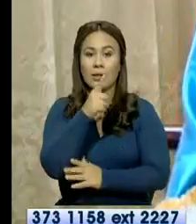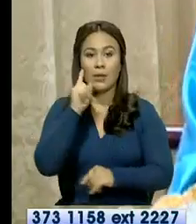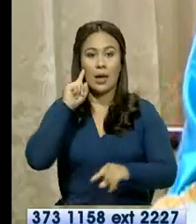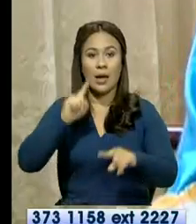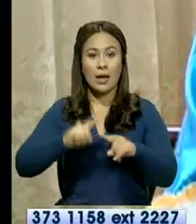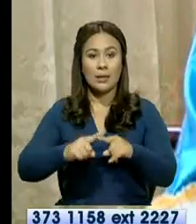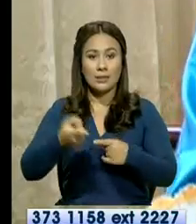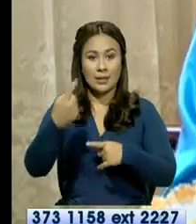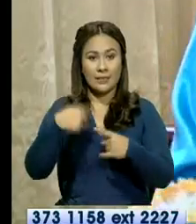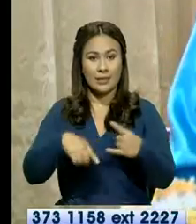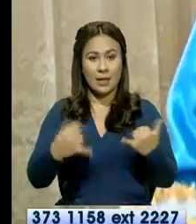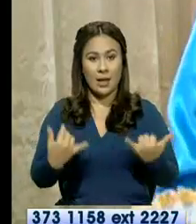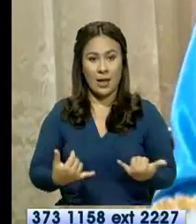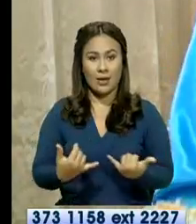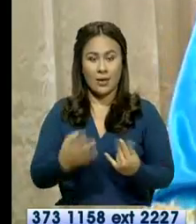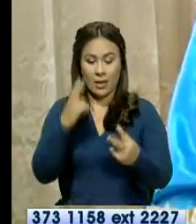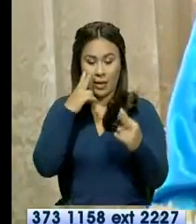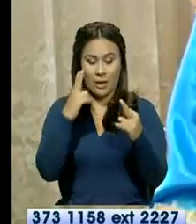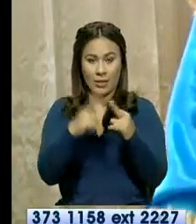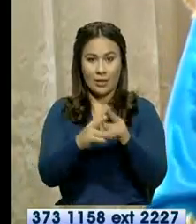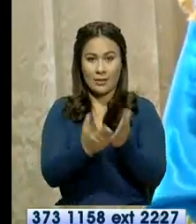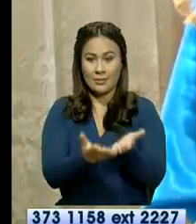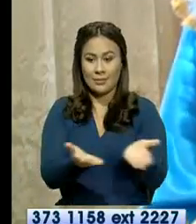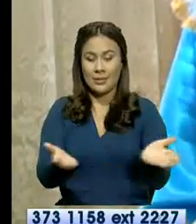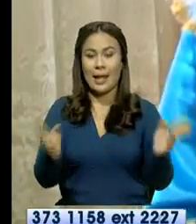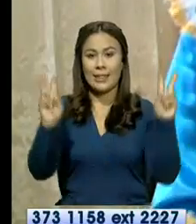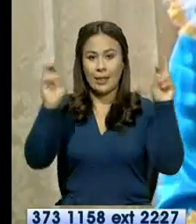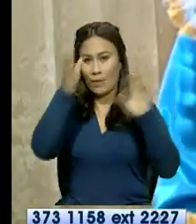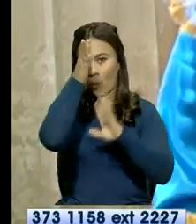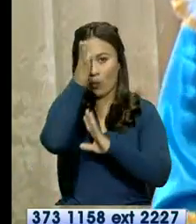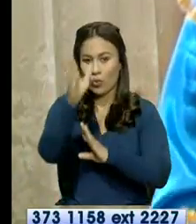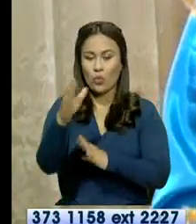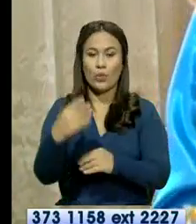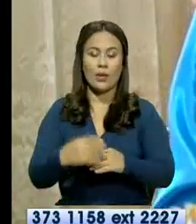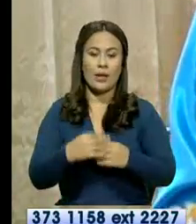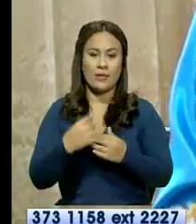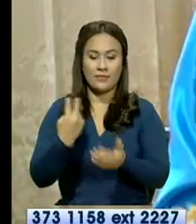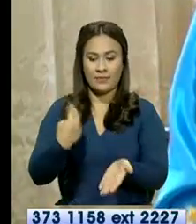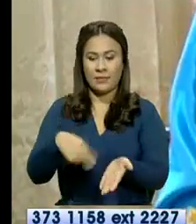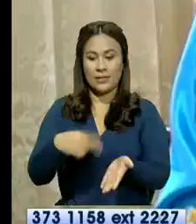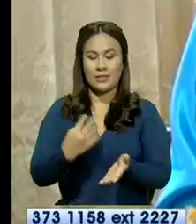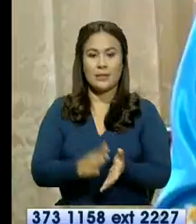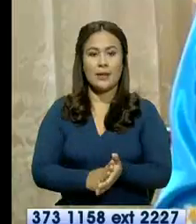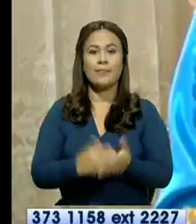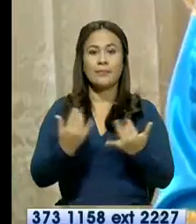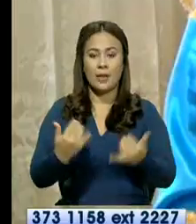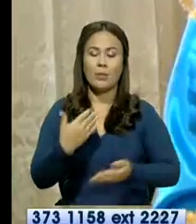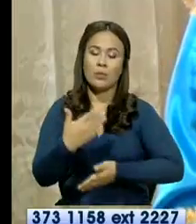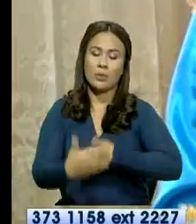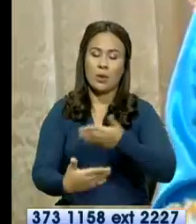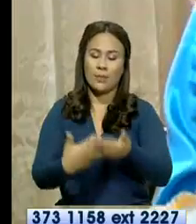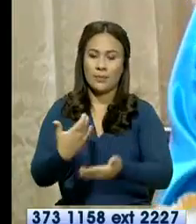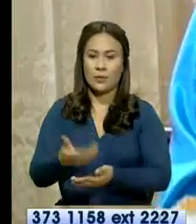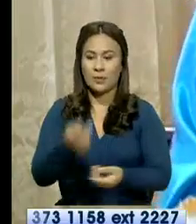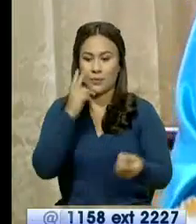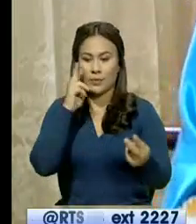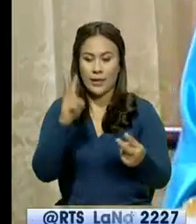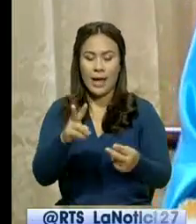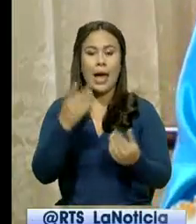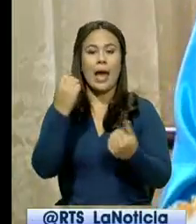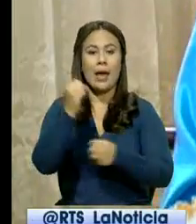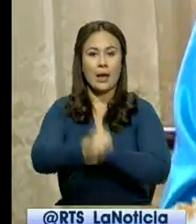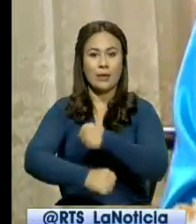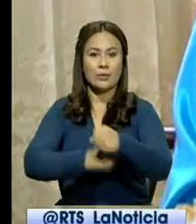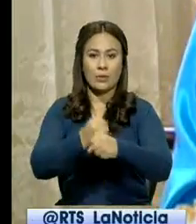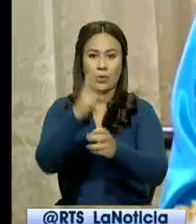a esto que ahora es reconocido dentro del folclore universal, ¿no? El propio gobierno nacional se vio obligado en el año